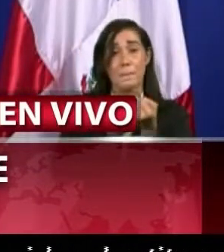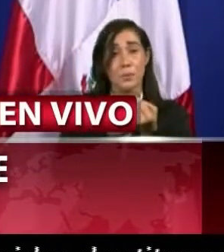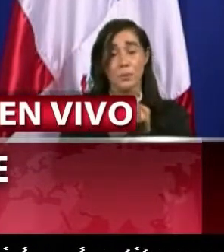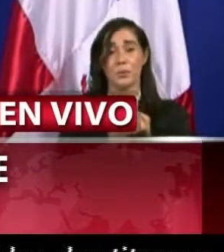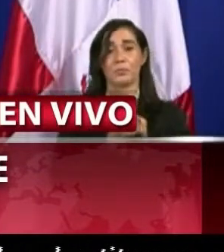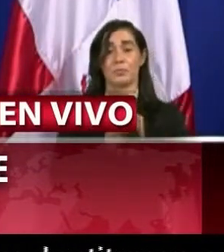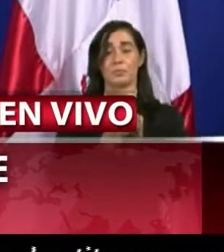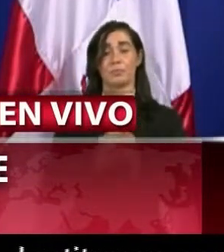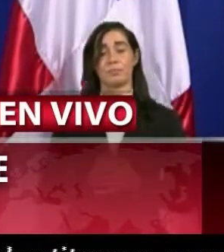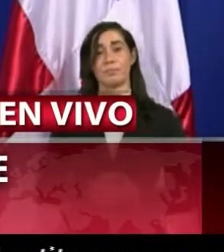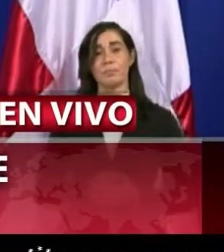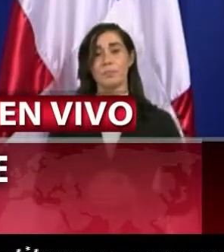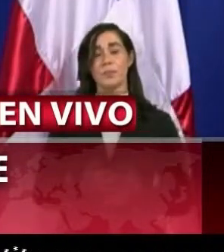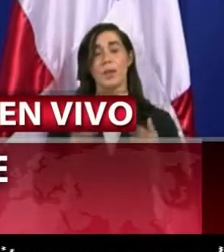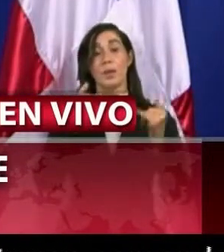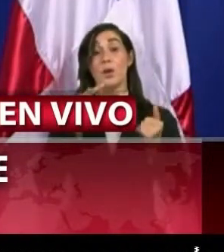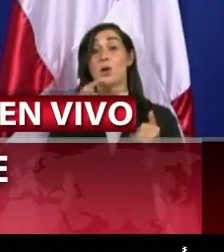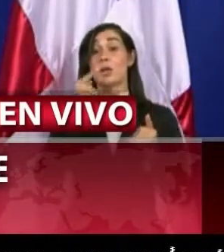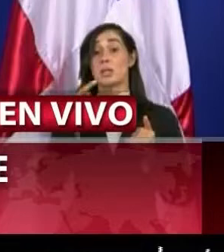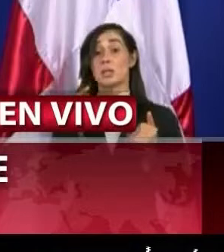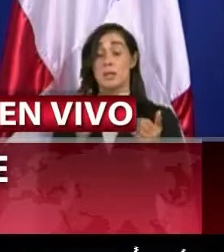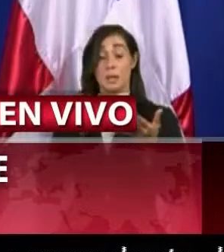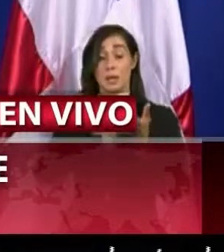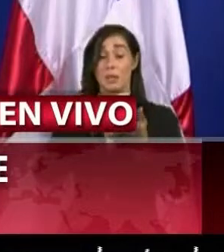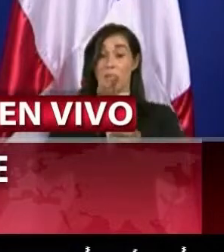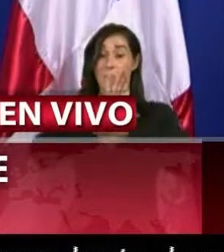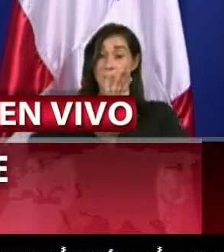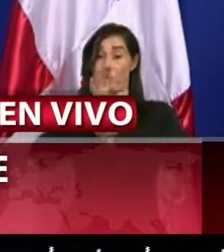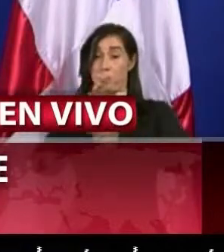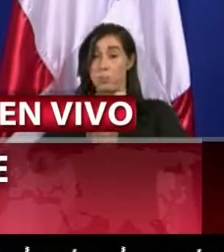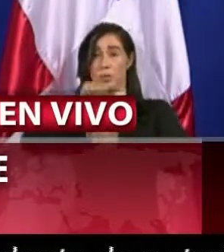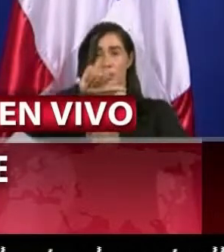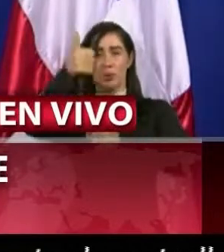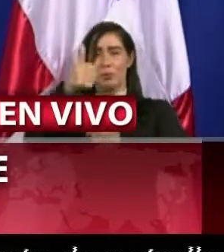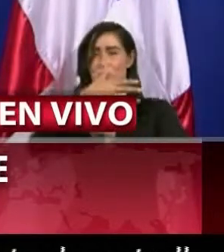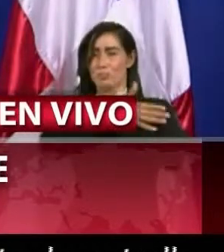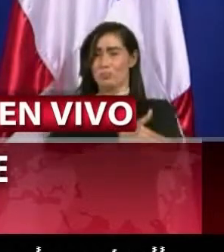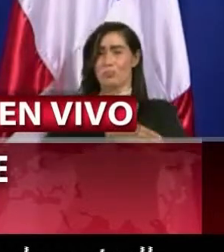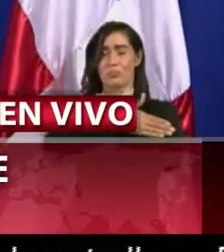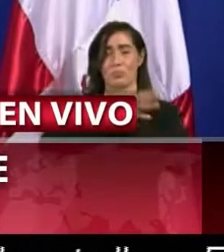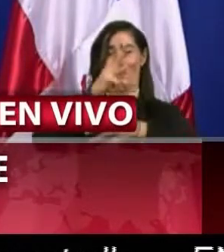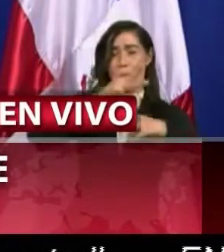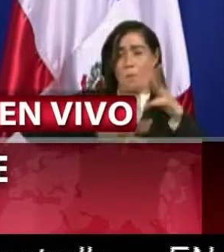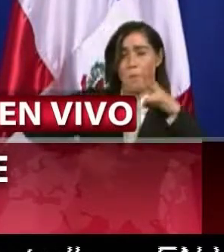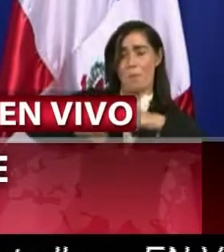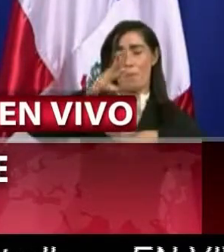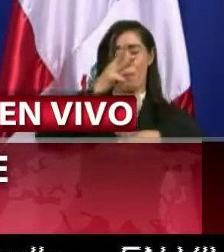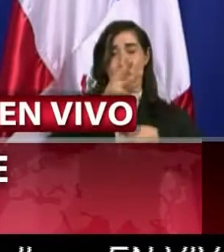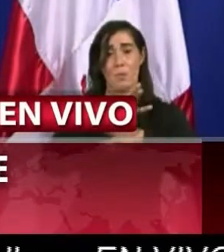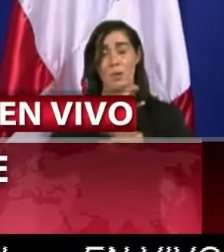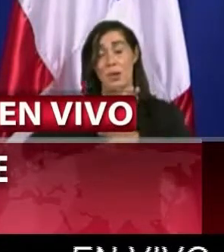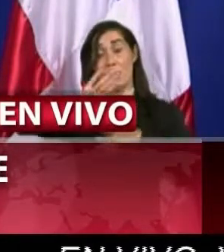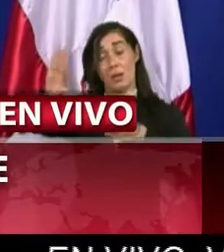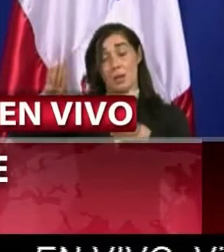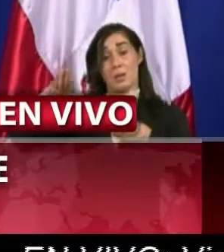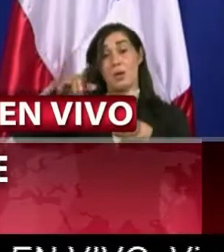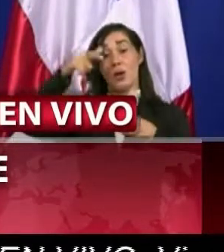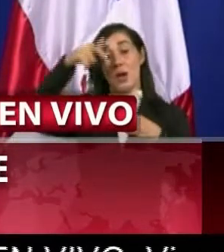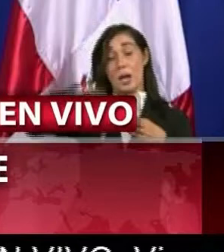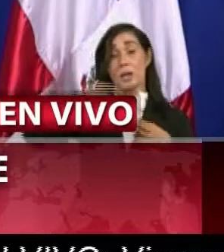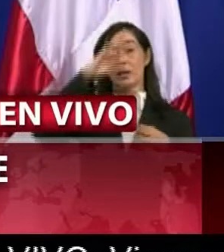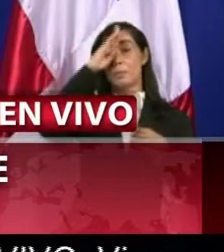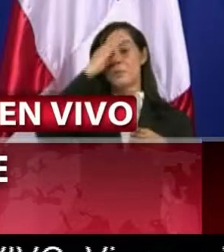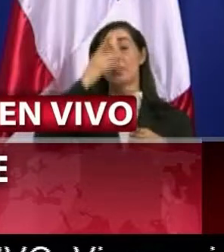que frente a esta crisis por la pandemia que encontró a todos los países del mundo desprevenidos, el programa Quédate en Casa se